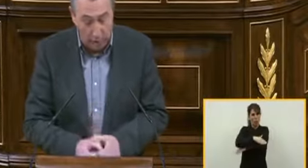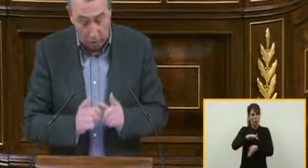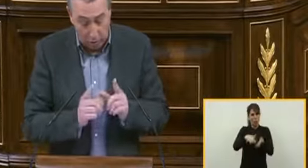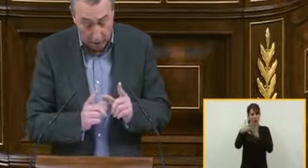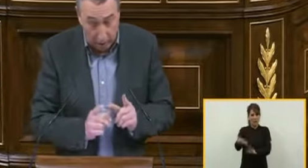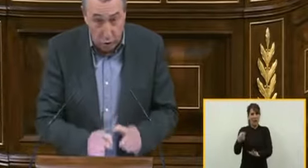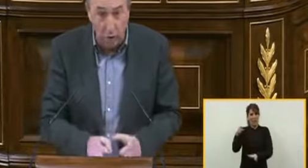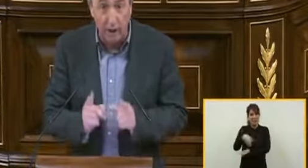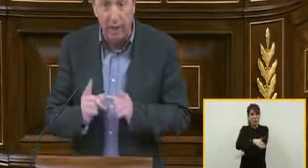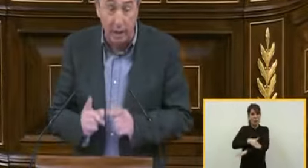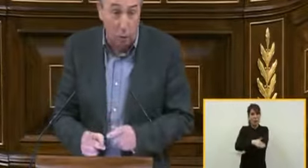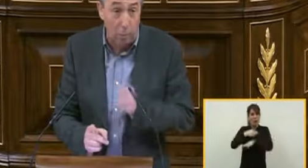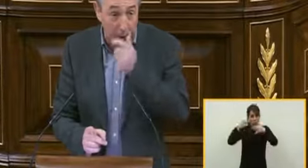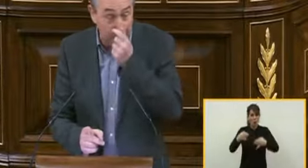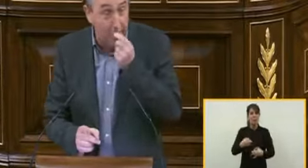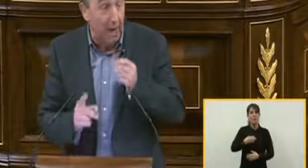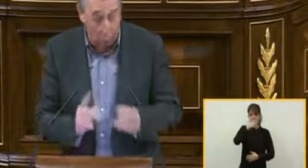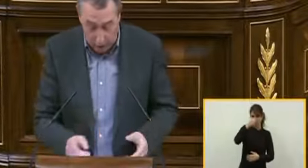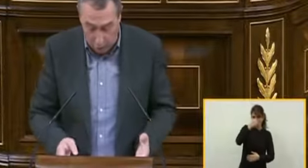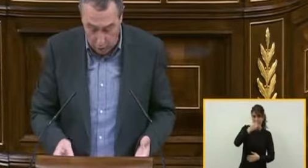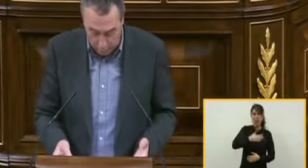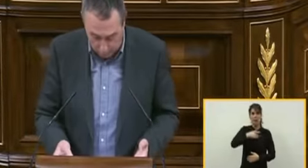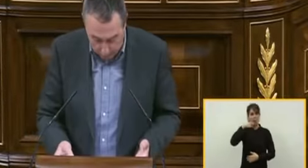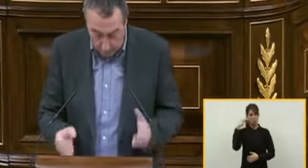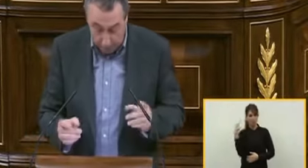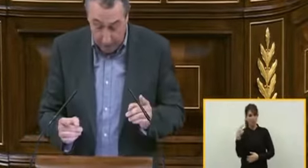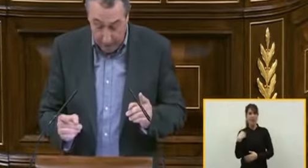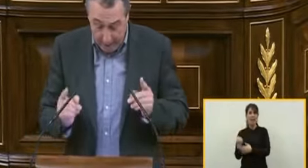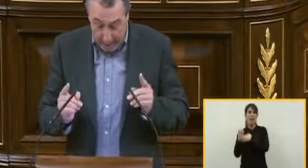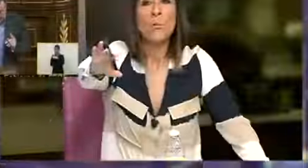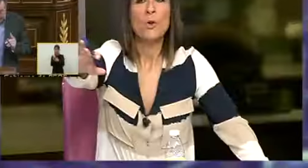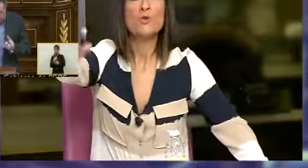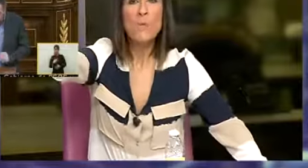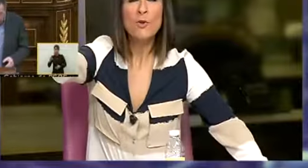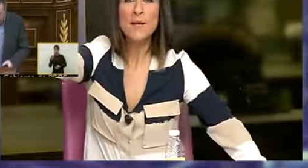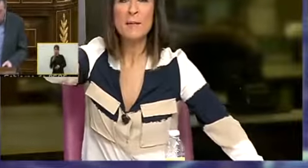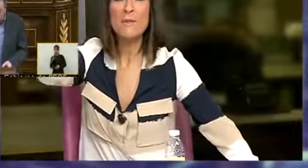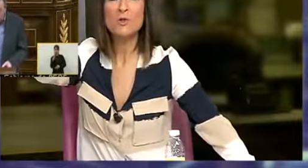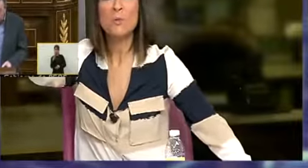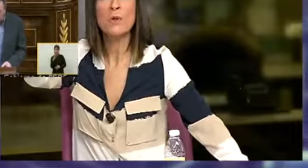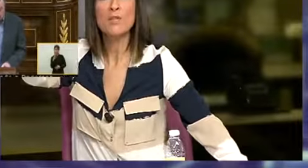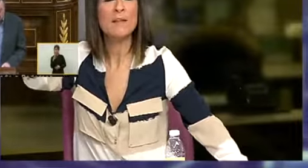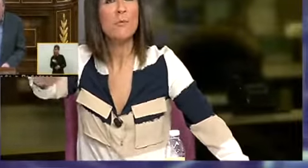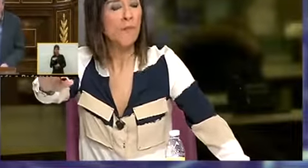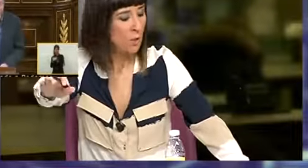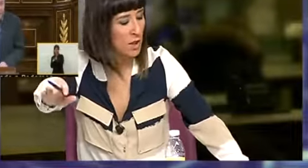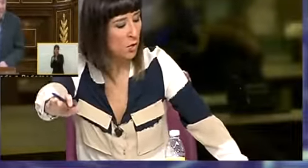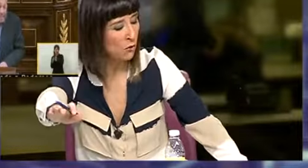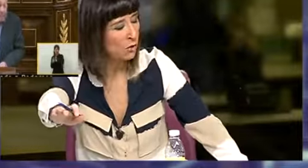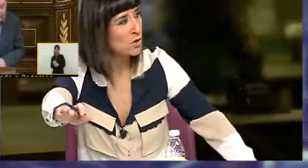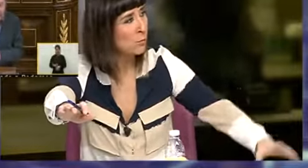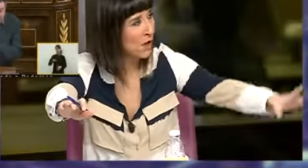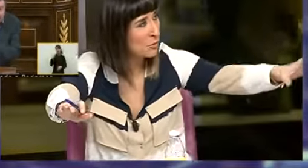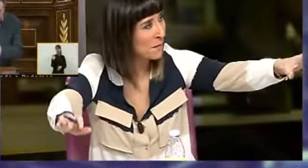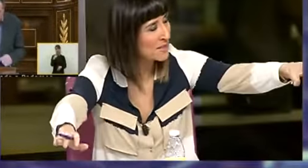es un gobierno del PSOE y de Compromís apoyado por Podemos. Bueno, Joan Baldoví interviniendo en estos momentos en la tribuna del Congreso